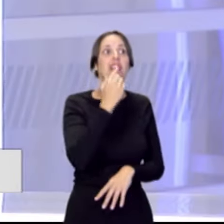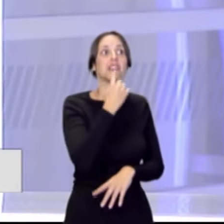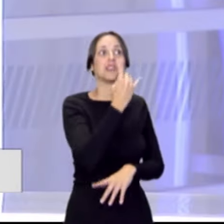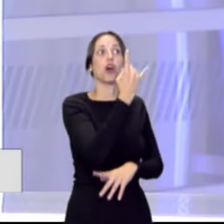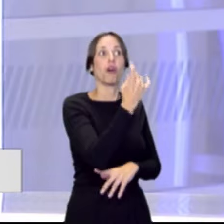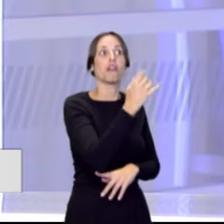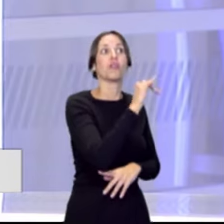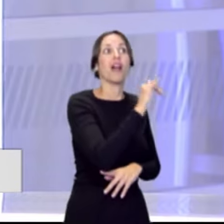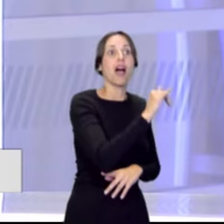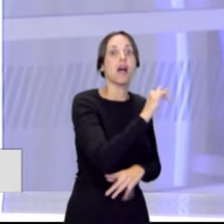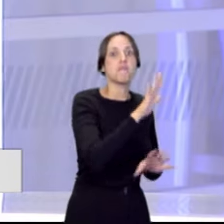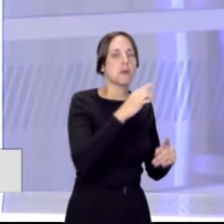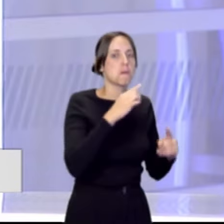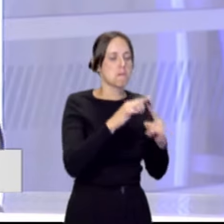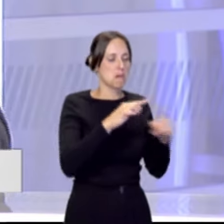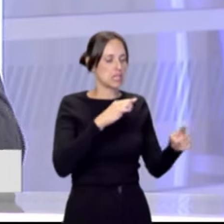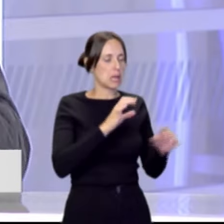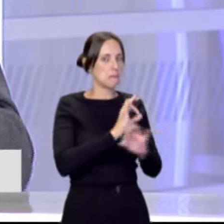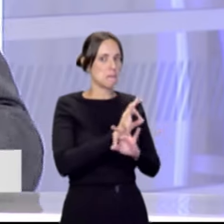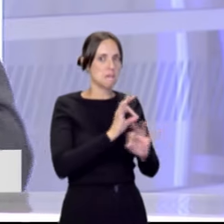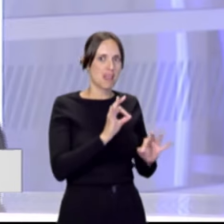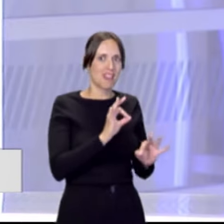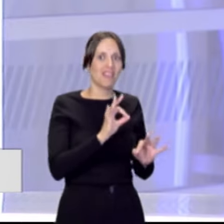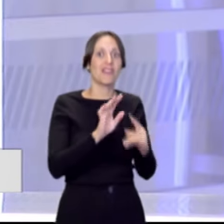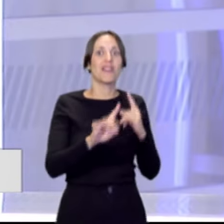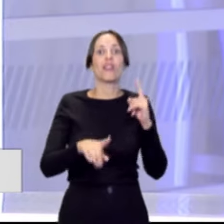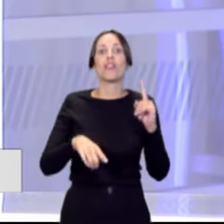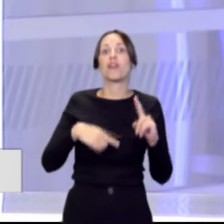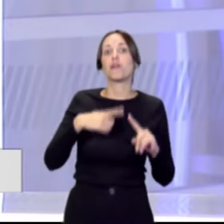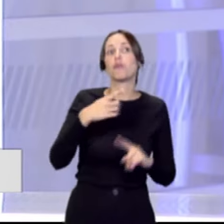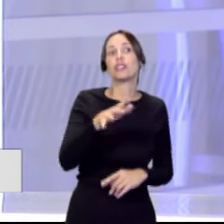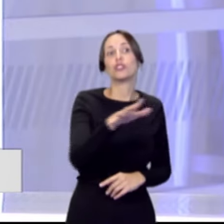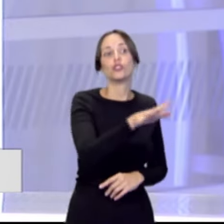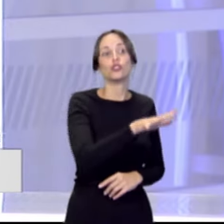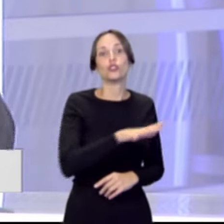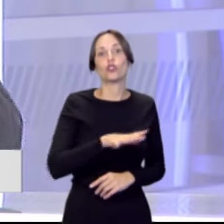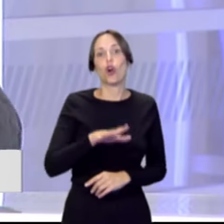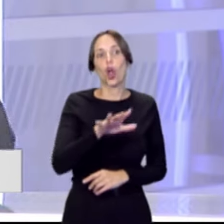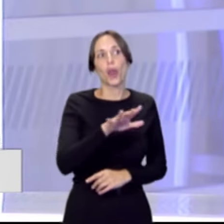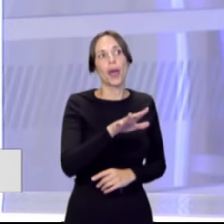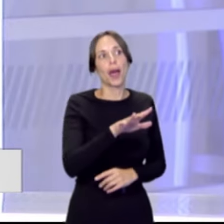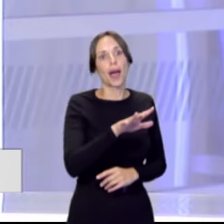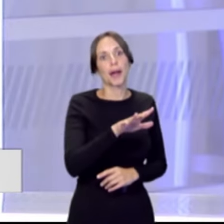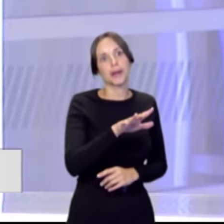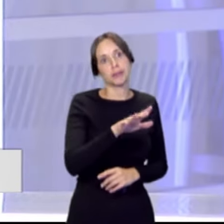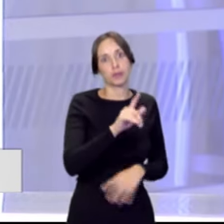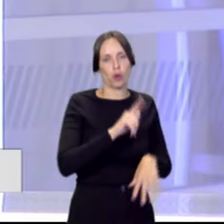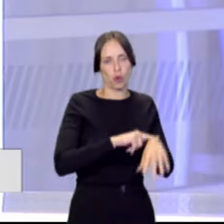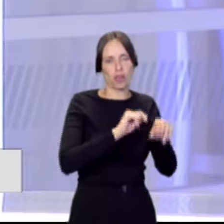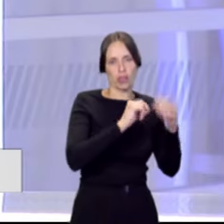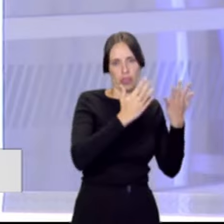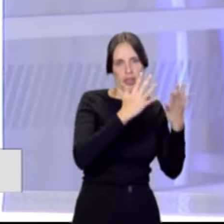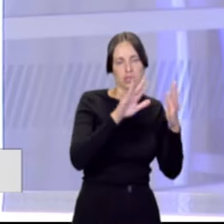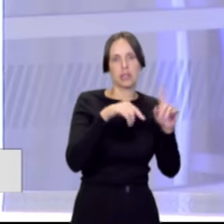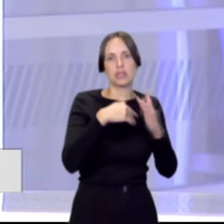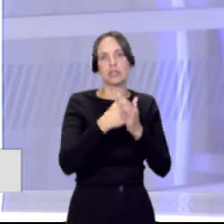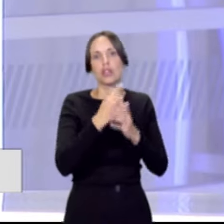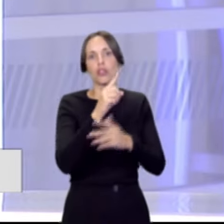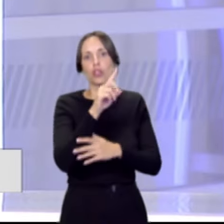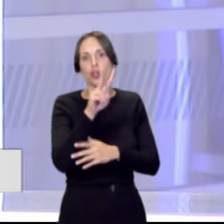no recibiste ese mensaje, ¿no? Luego, cuando entraste en una zona, si estás todavía en ese rango de 10 a 12,